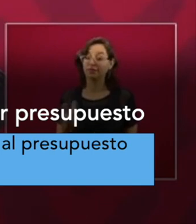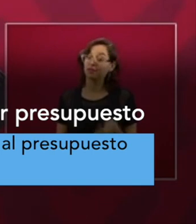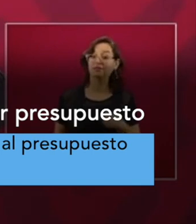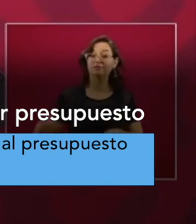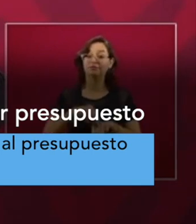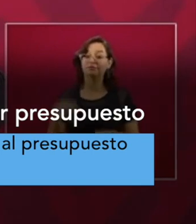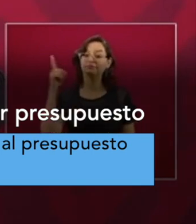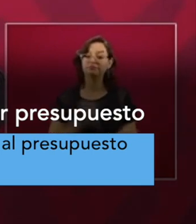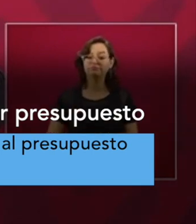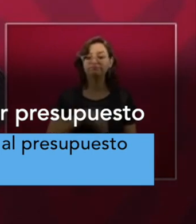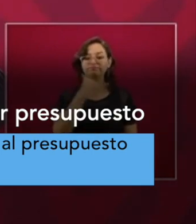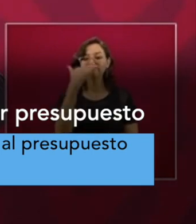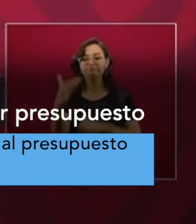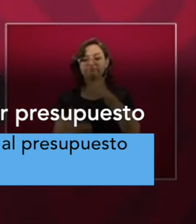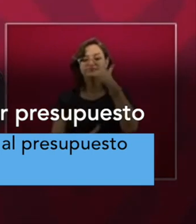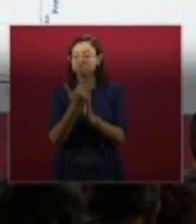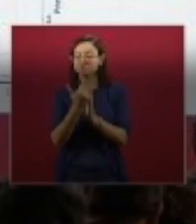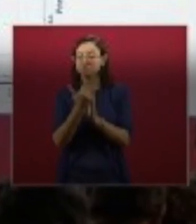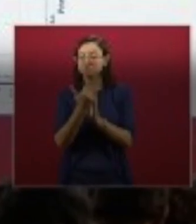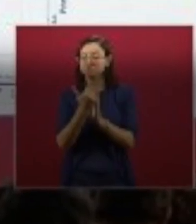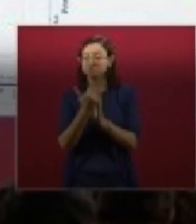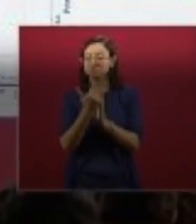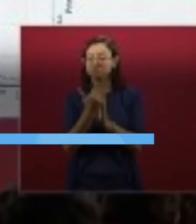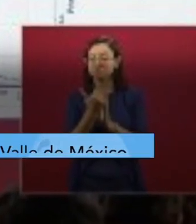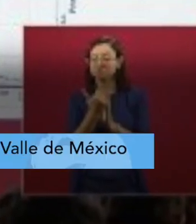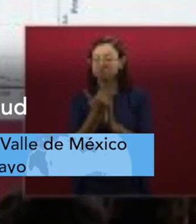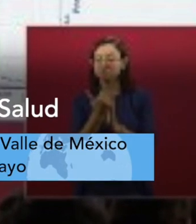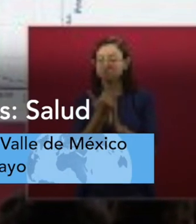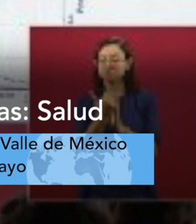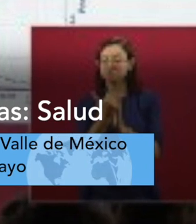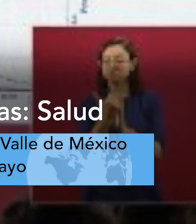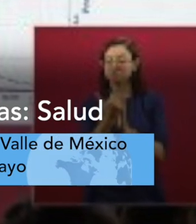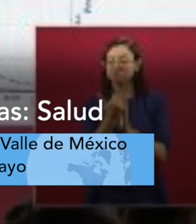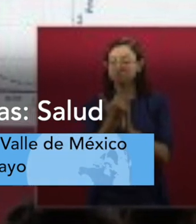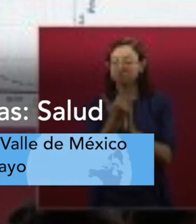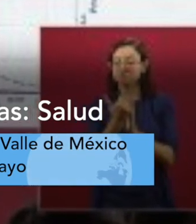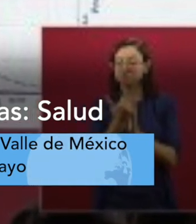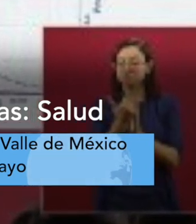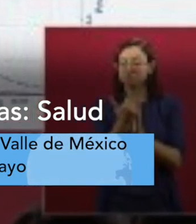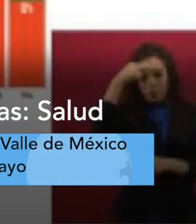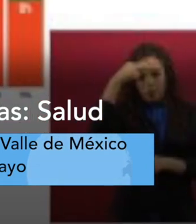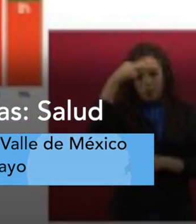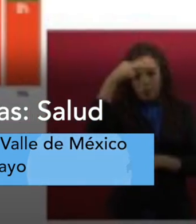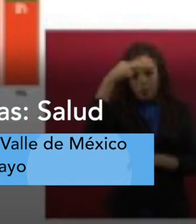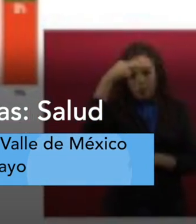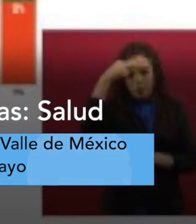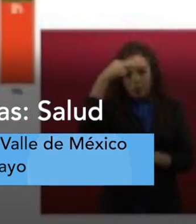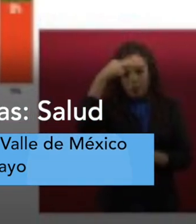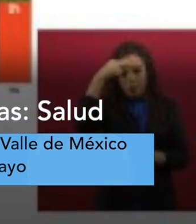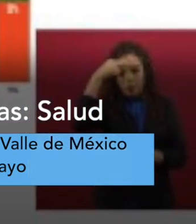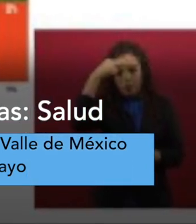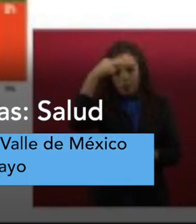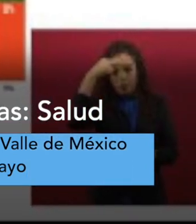legisladores conozcan cómo se piensa frenar la crisis. El subsecretario de Salud, Hugo López-Gatell, informó que la epidemia se concentra en 5